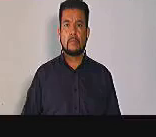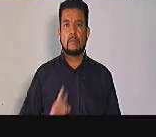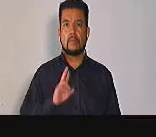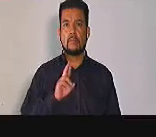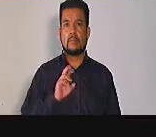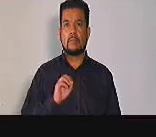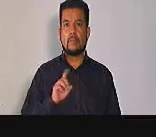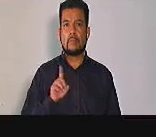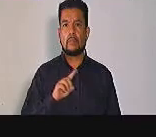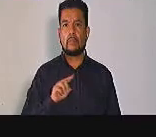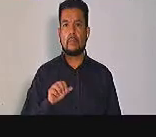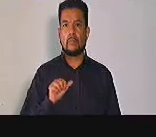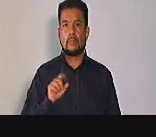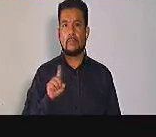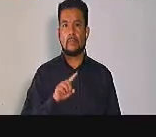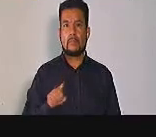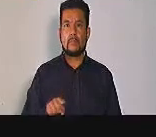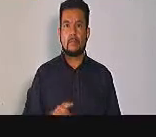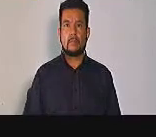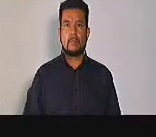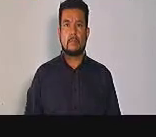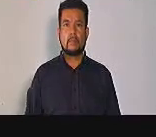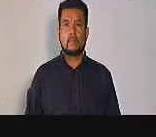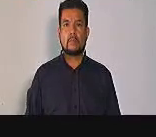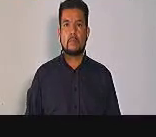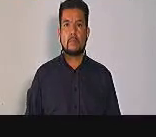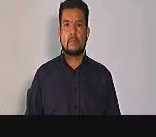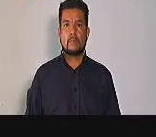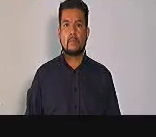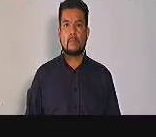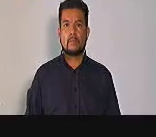Rosas, jurado Flavio William.